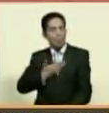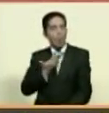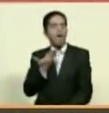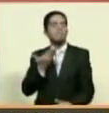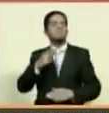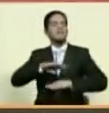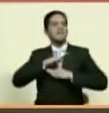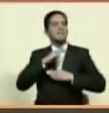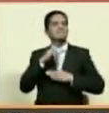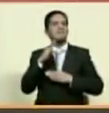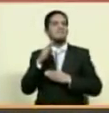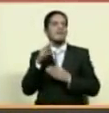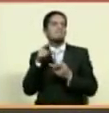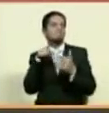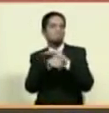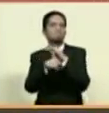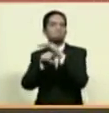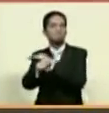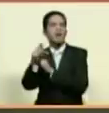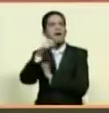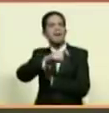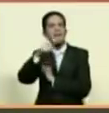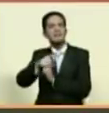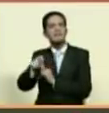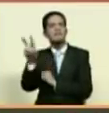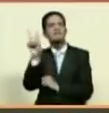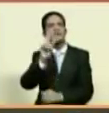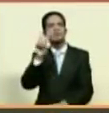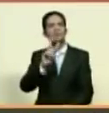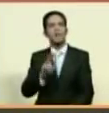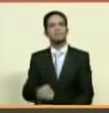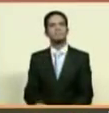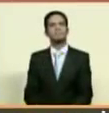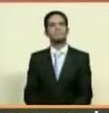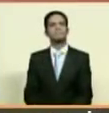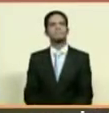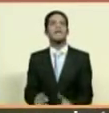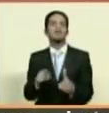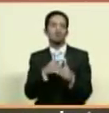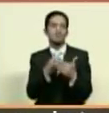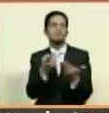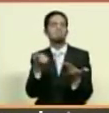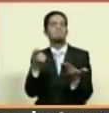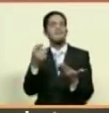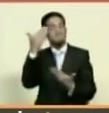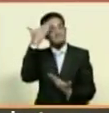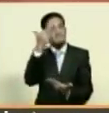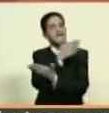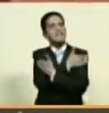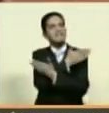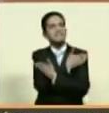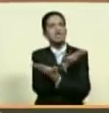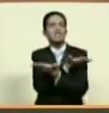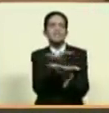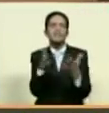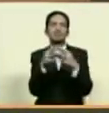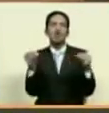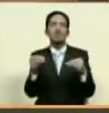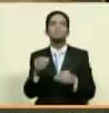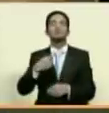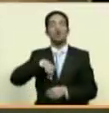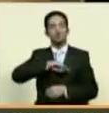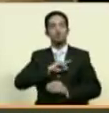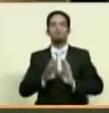demanda que hoy existe en nuestro pueblo. Así que felicitaciones a todos, seguimos avanzando.